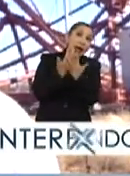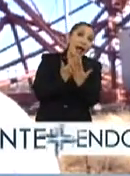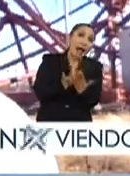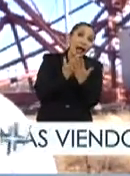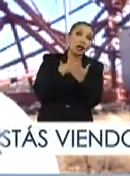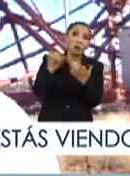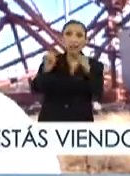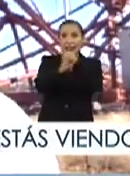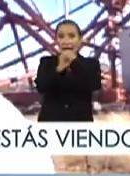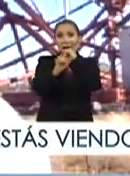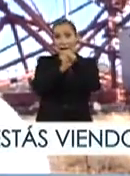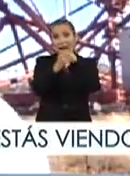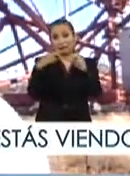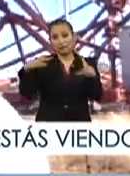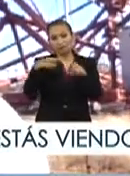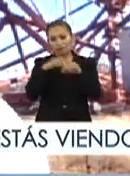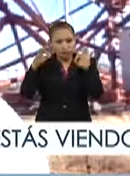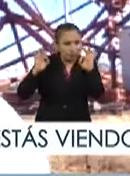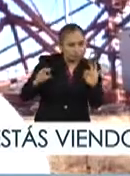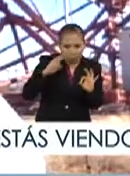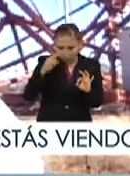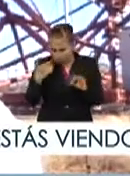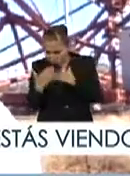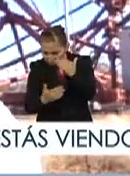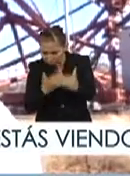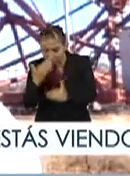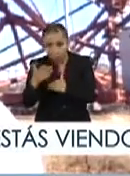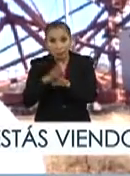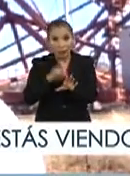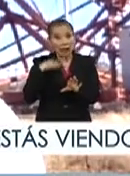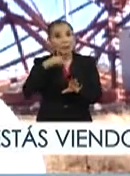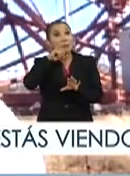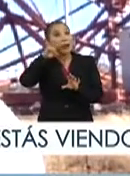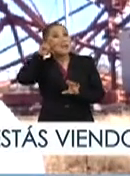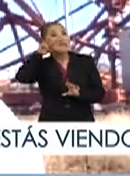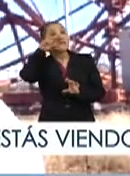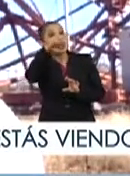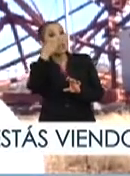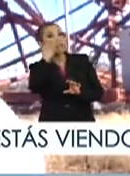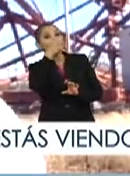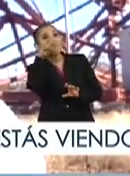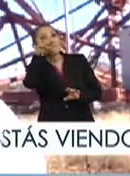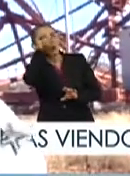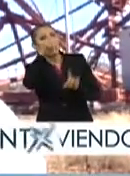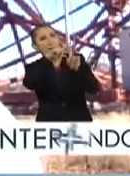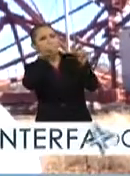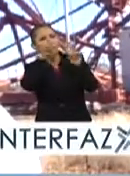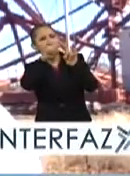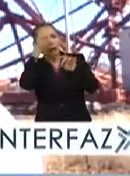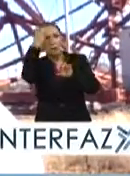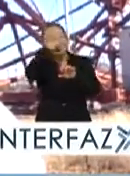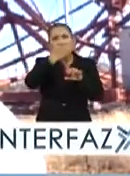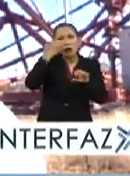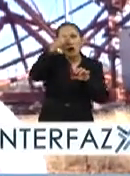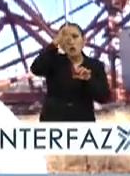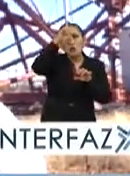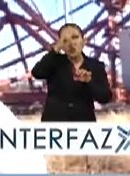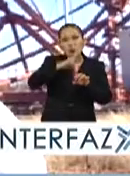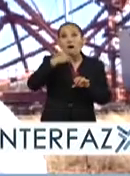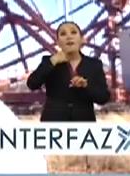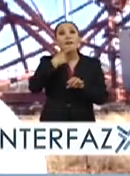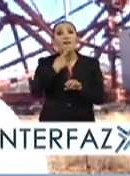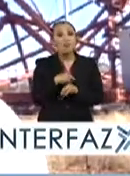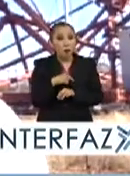conexión a internet parece que funciona y siga funcionando, porque además de observar, hacer distintos experimentos con la luna